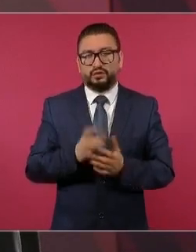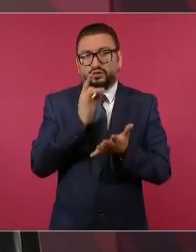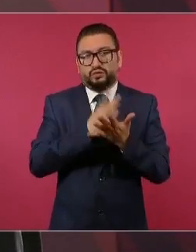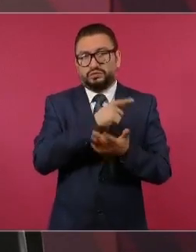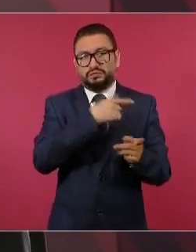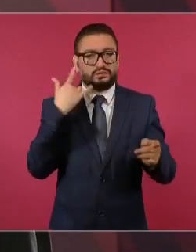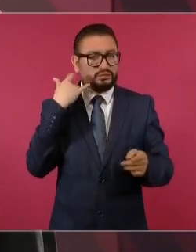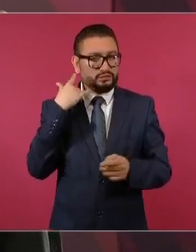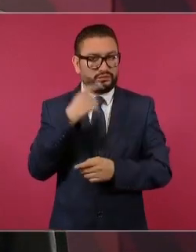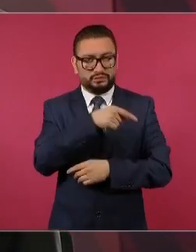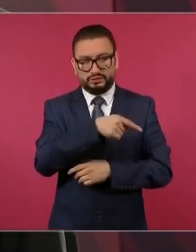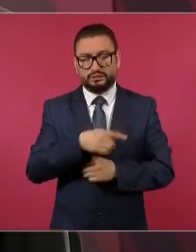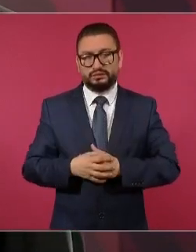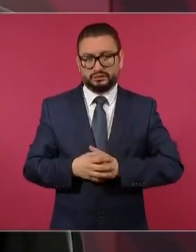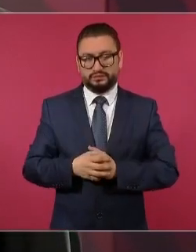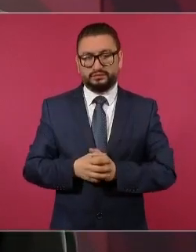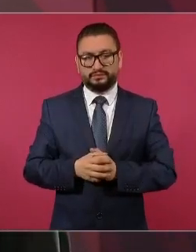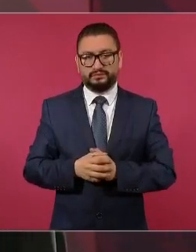California,